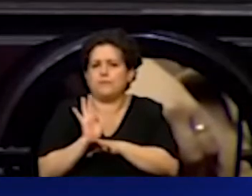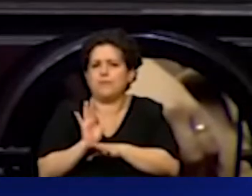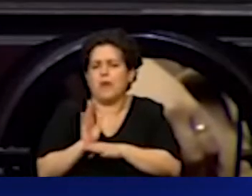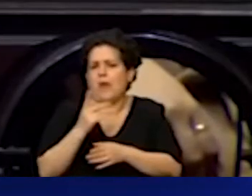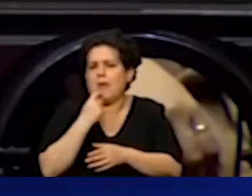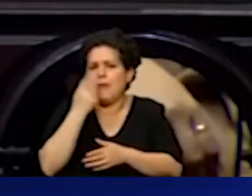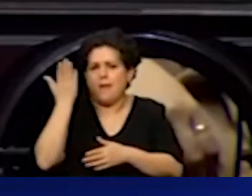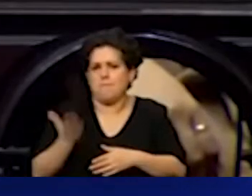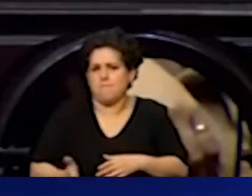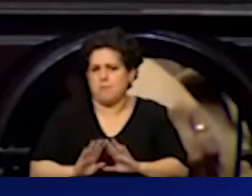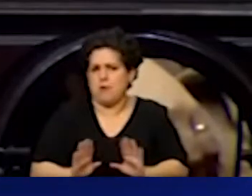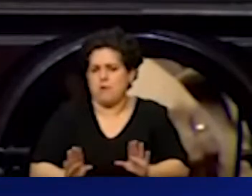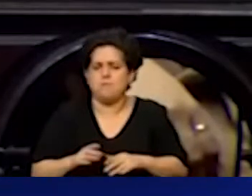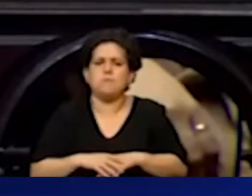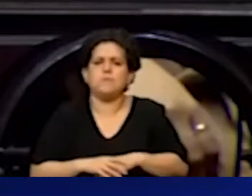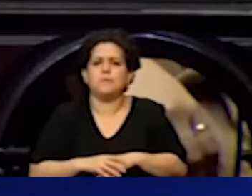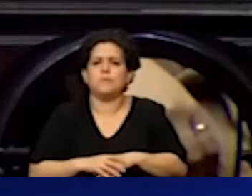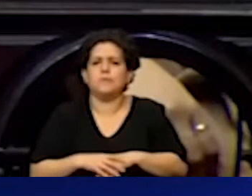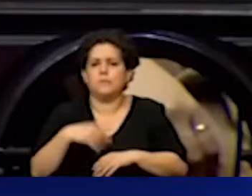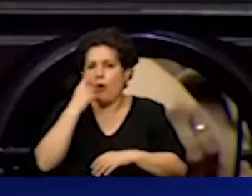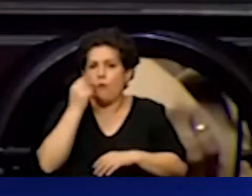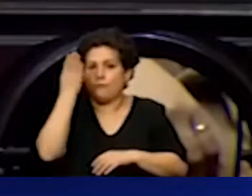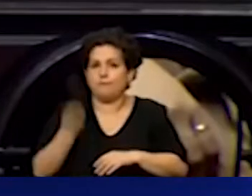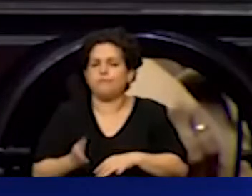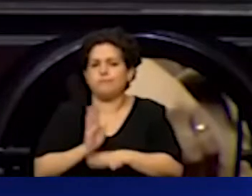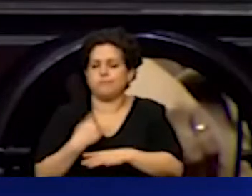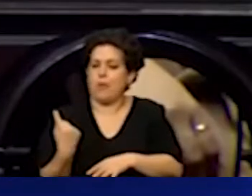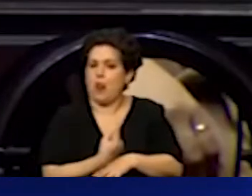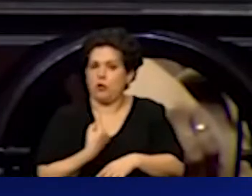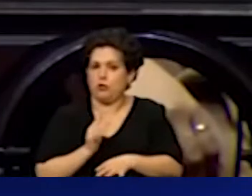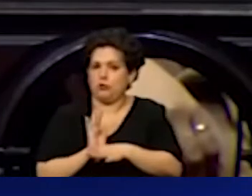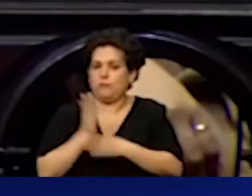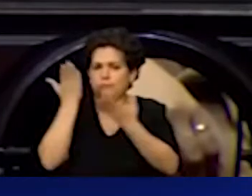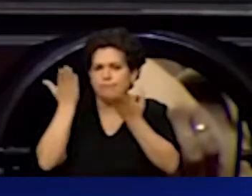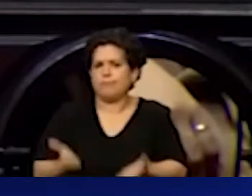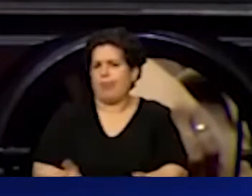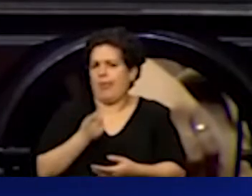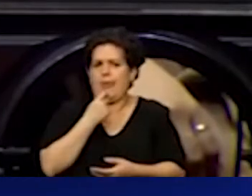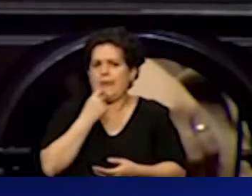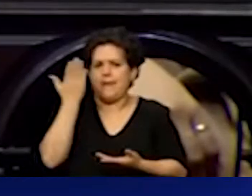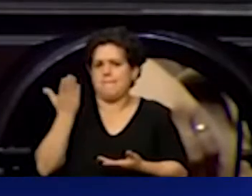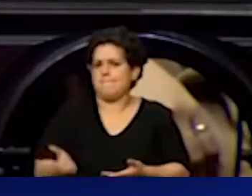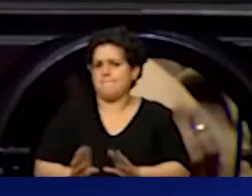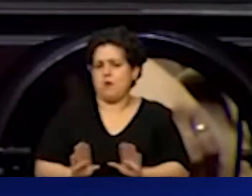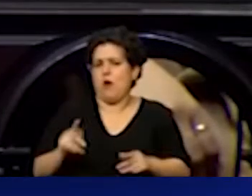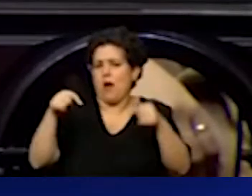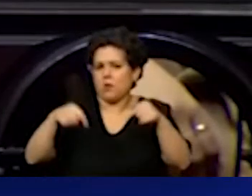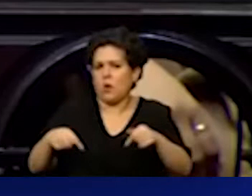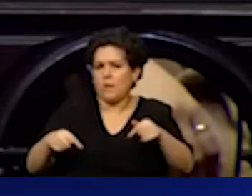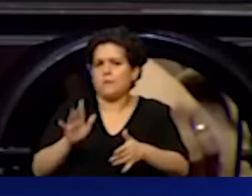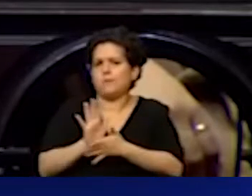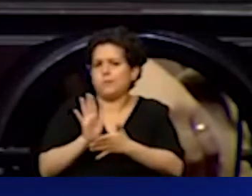absolutamente ejemplar. Victorio Paulón es para nosotros un ejemplo. Actualmente